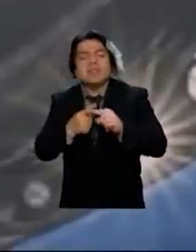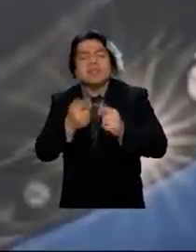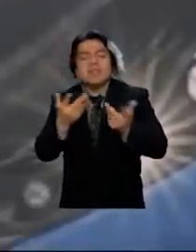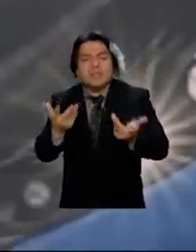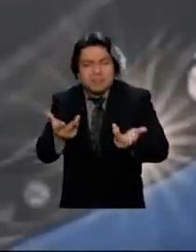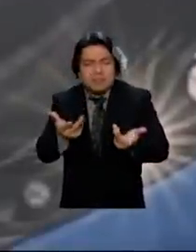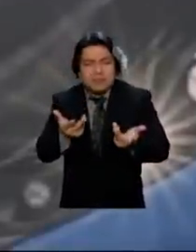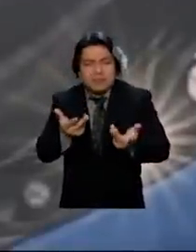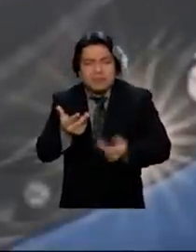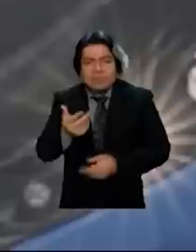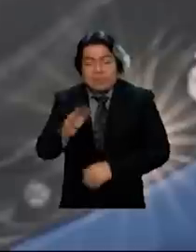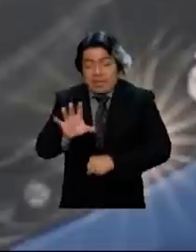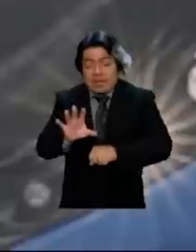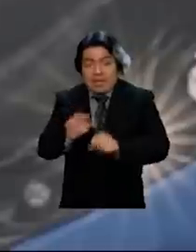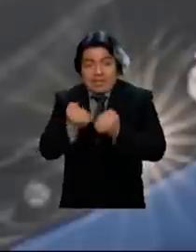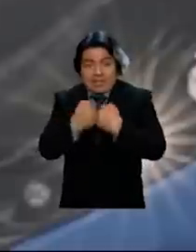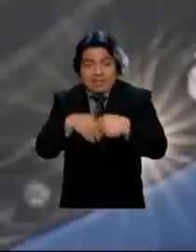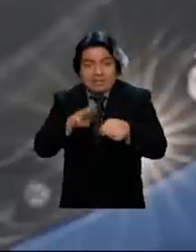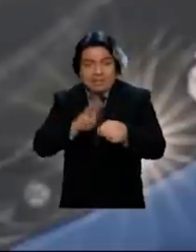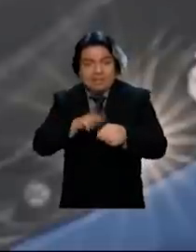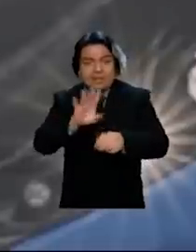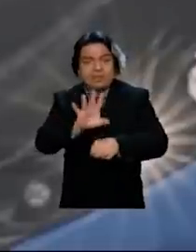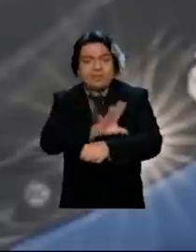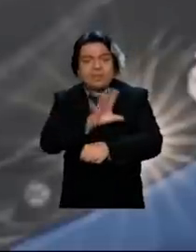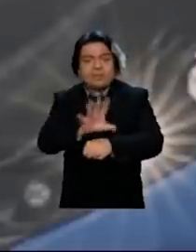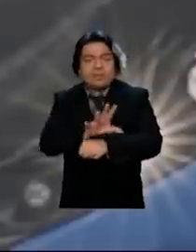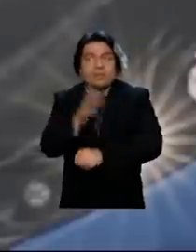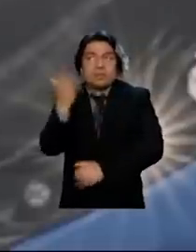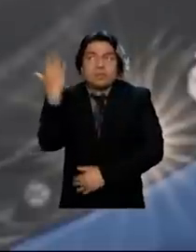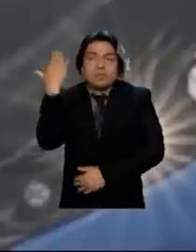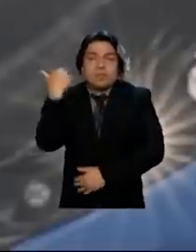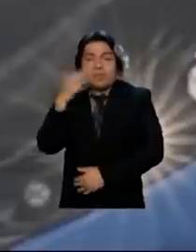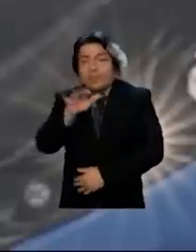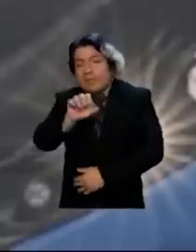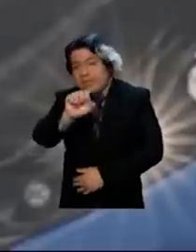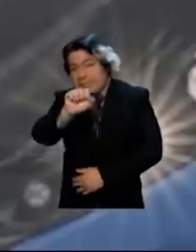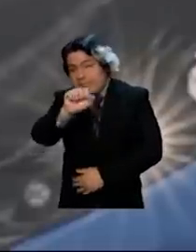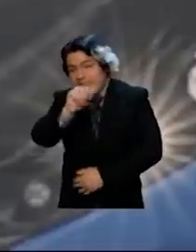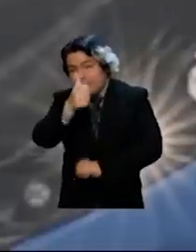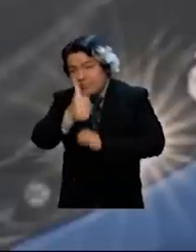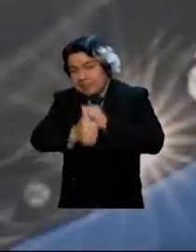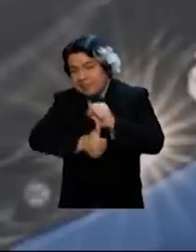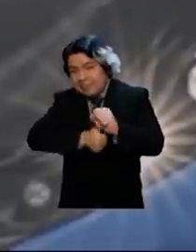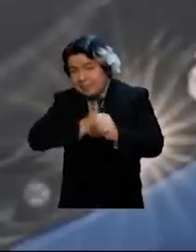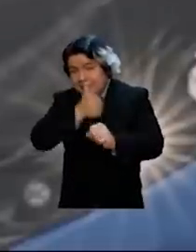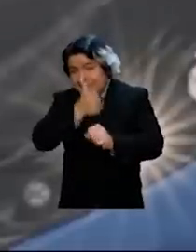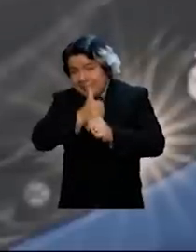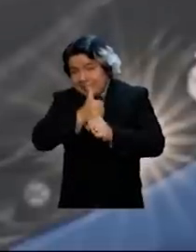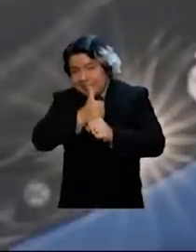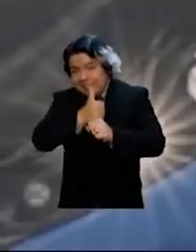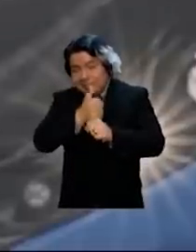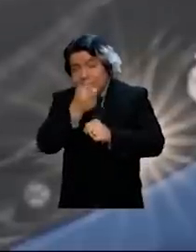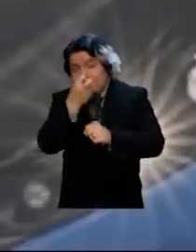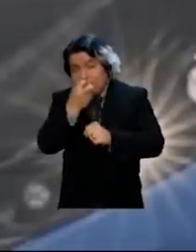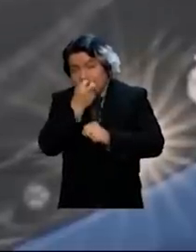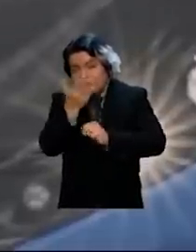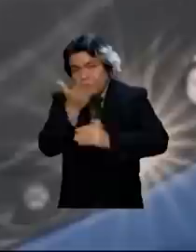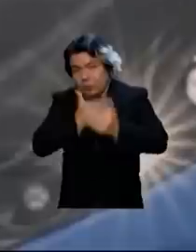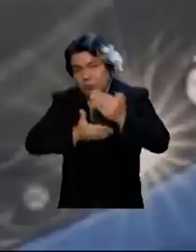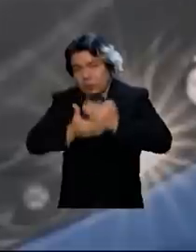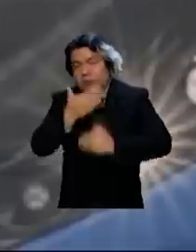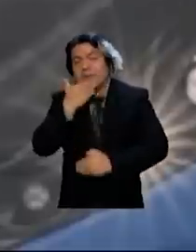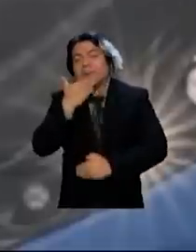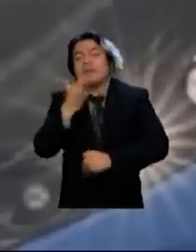de Transportes Eléctricos de la Ciudad de México desde hace más de 60 años. Ese ha sido un buen servicio en parte porque